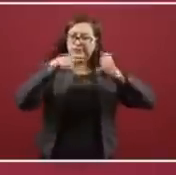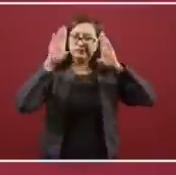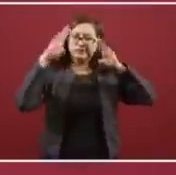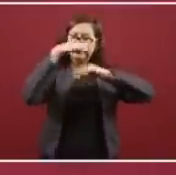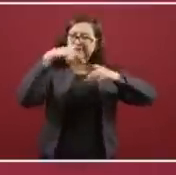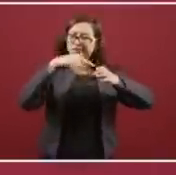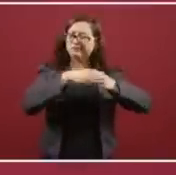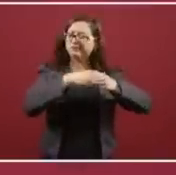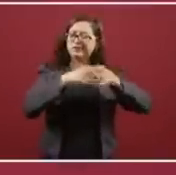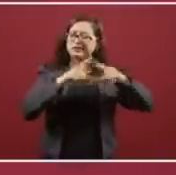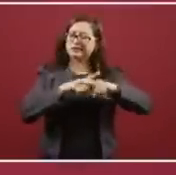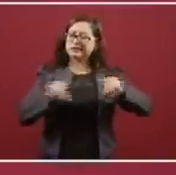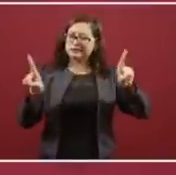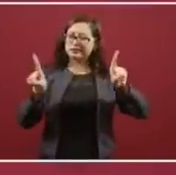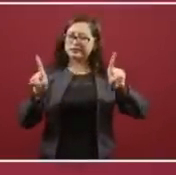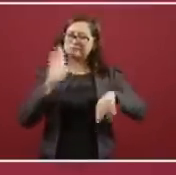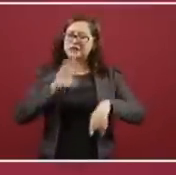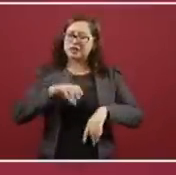qué